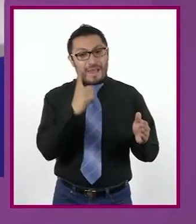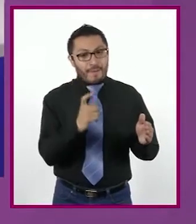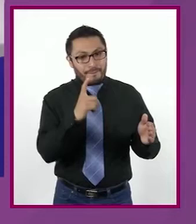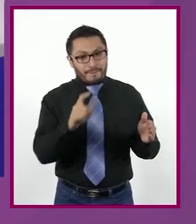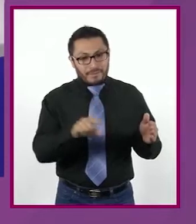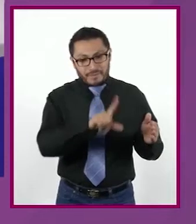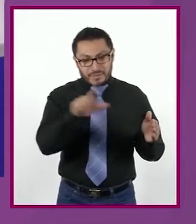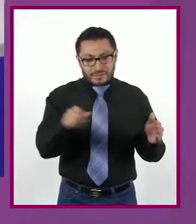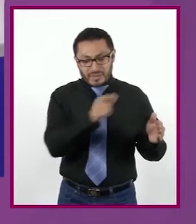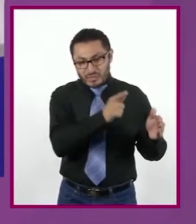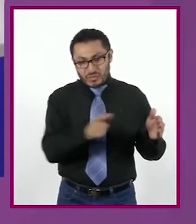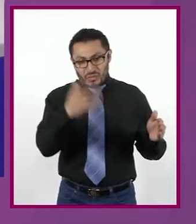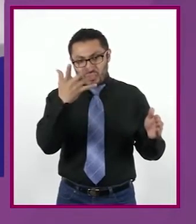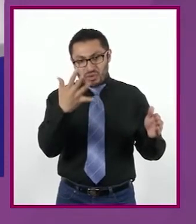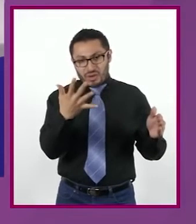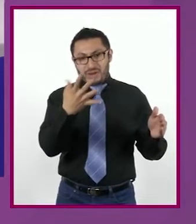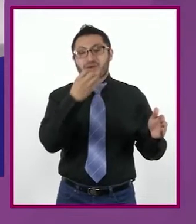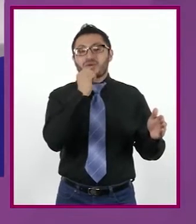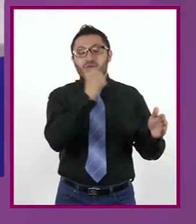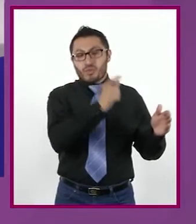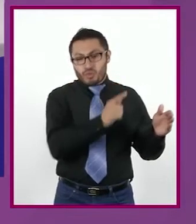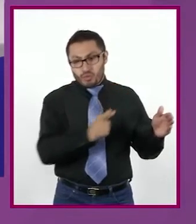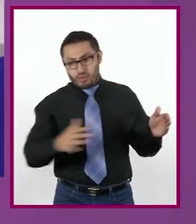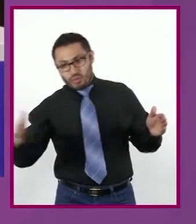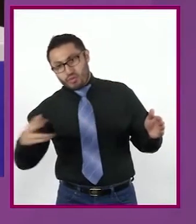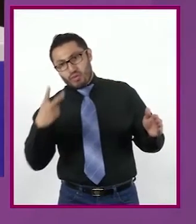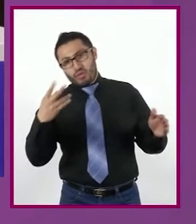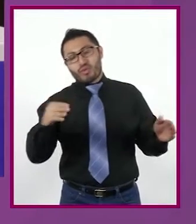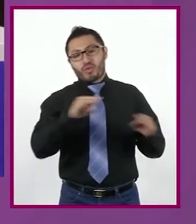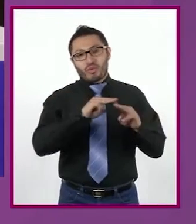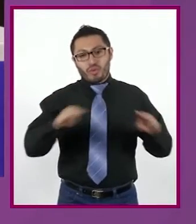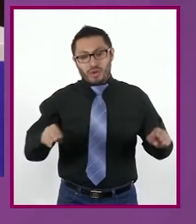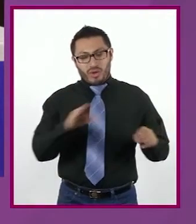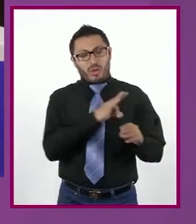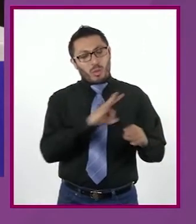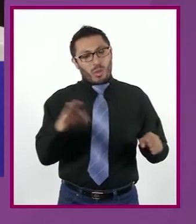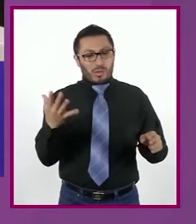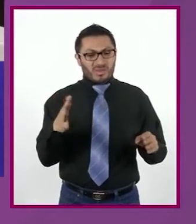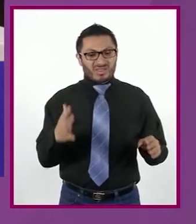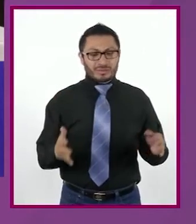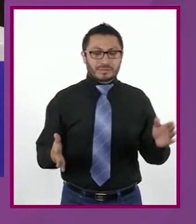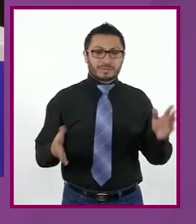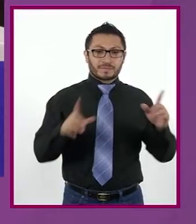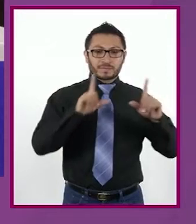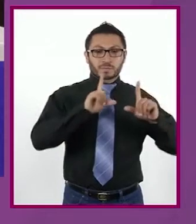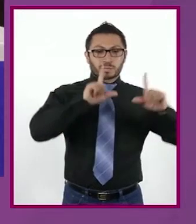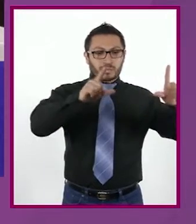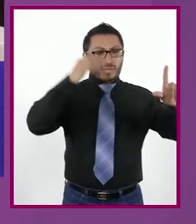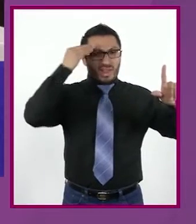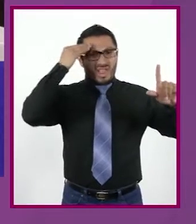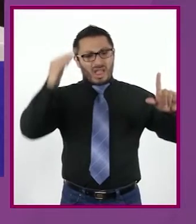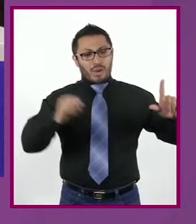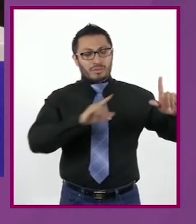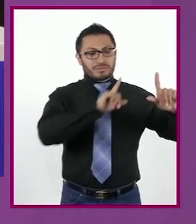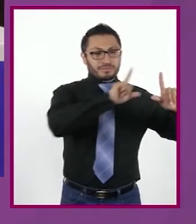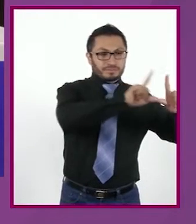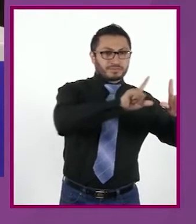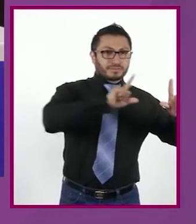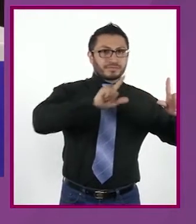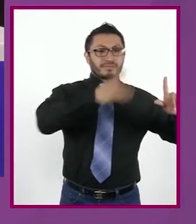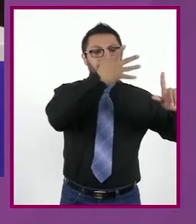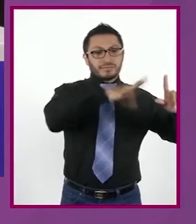y 5 segundos en recorrer los 2 metros, podemos construir una tabla con el tiempo obtenido por cada